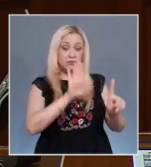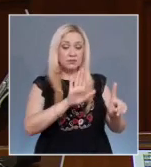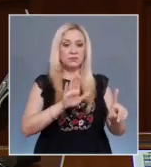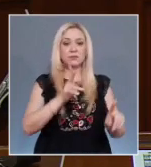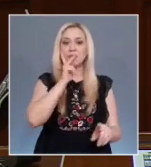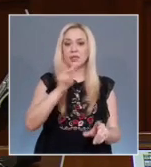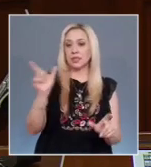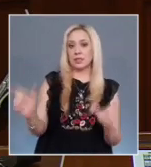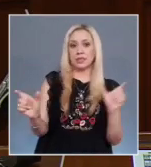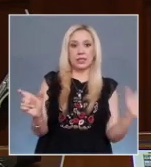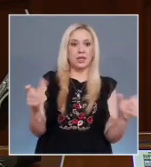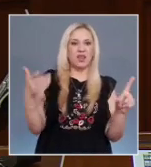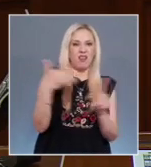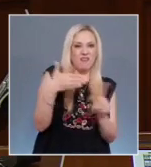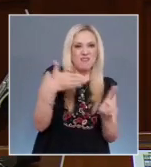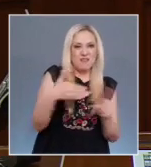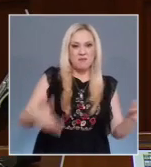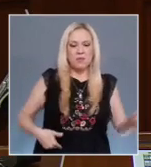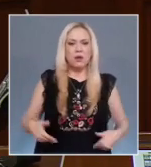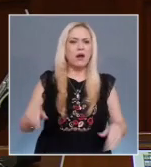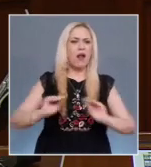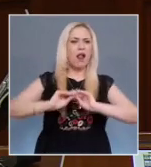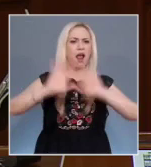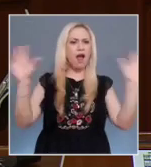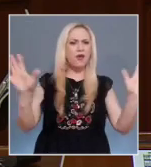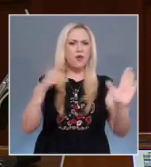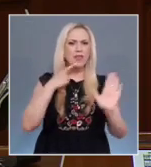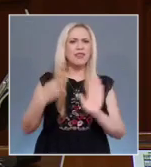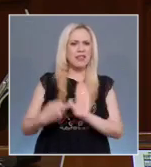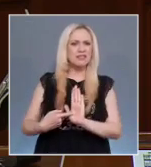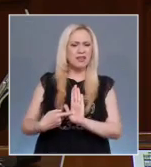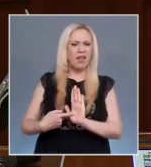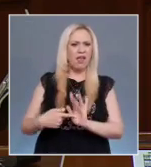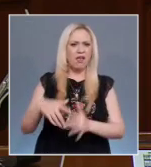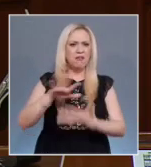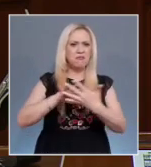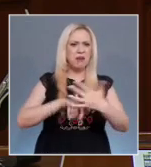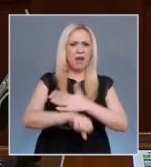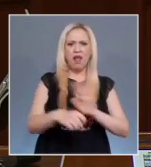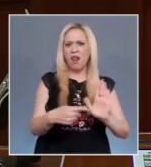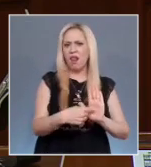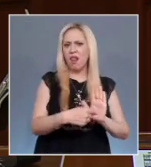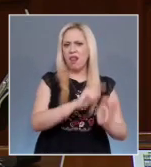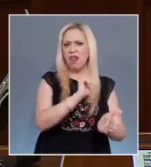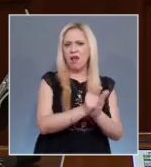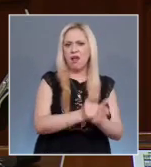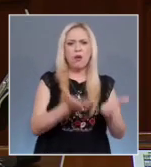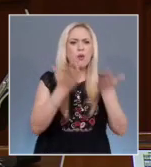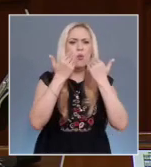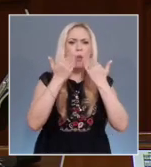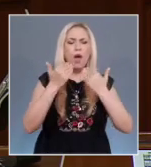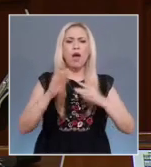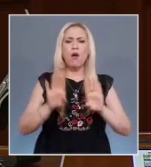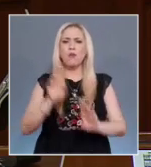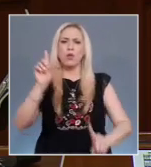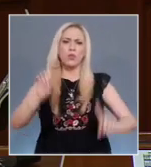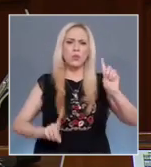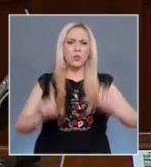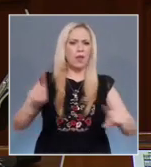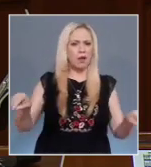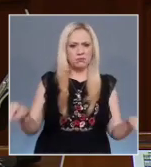principio de taxatividad en materia penal, pues no generan inseguridad jurídica a sus destinatarios, ni tampoco